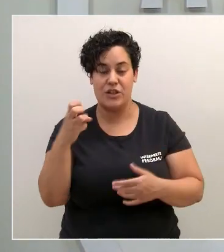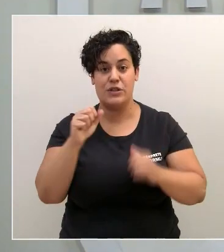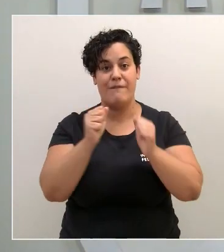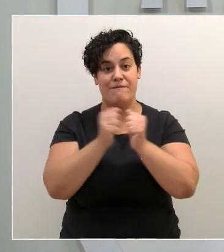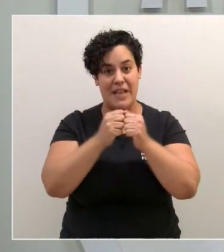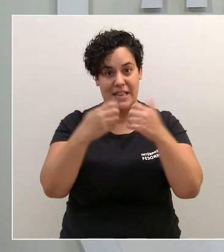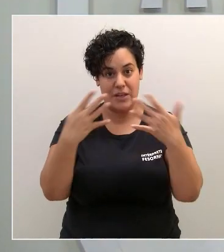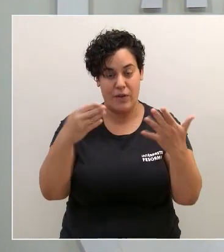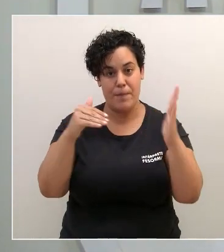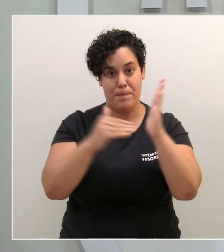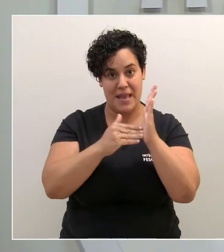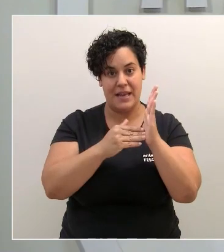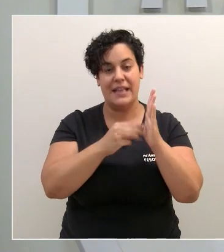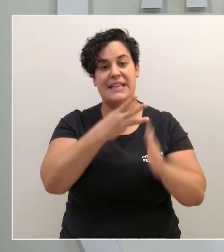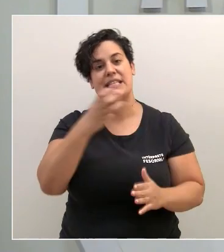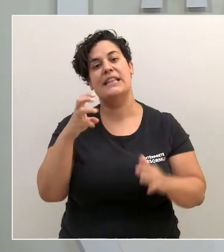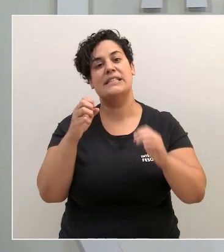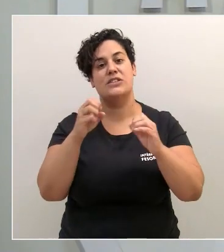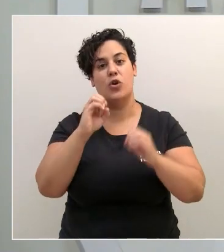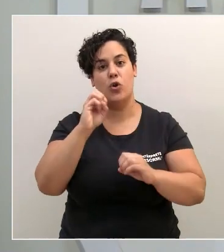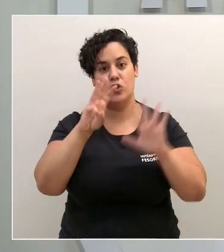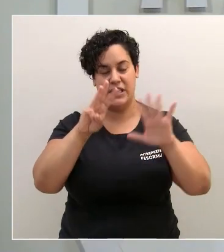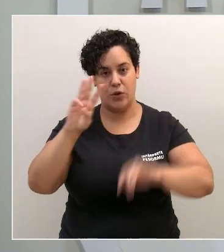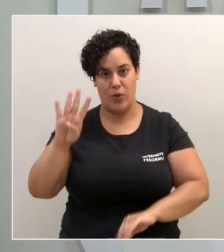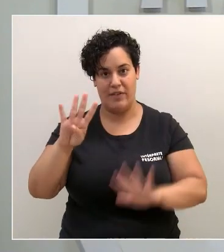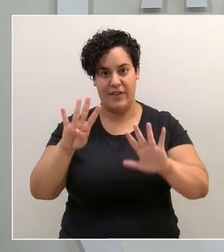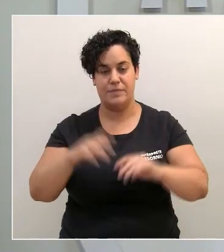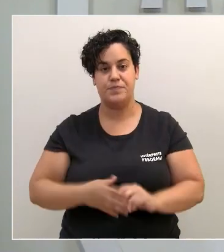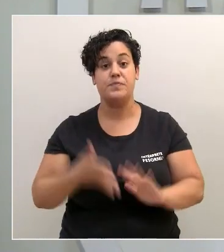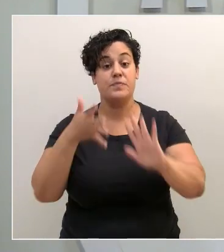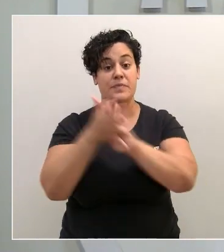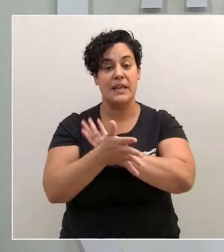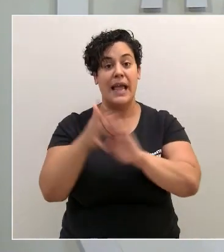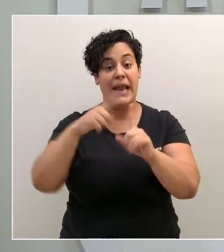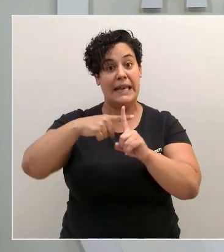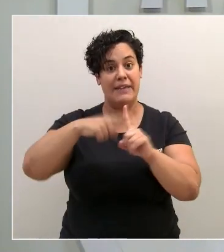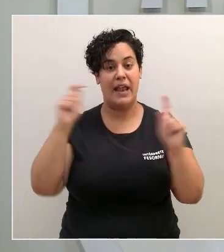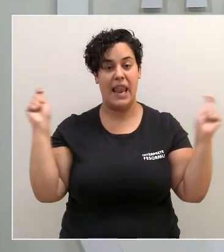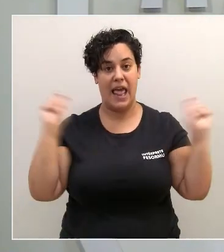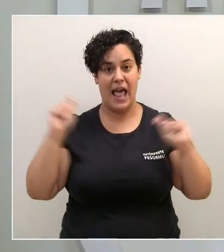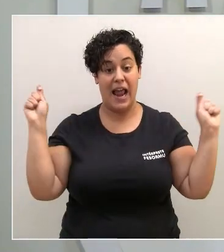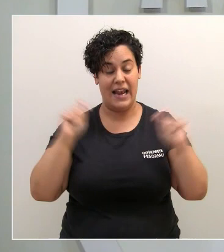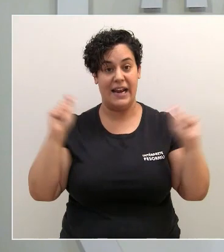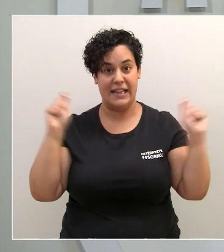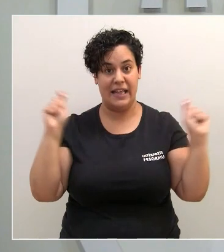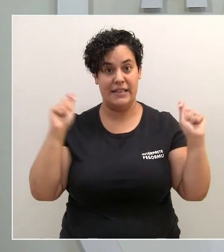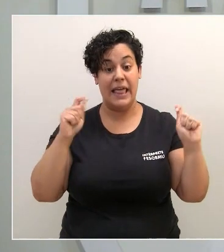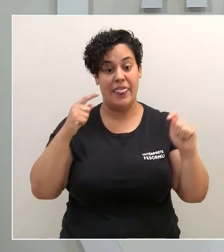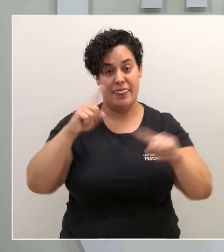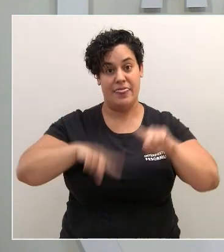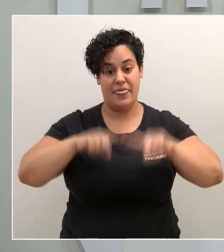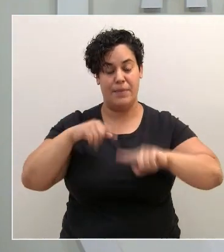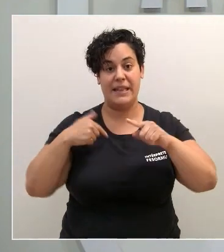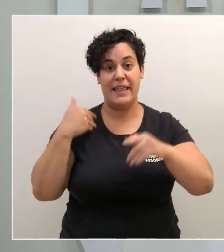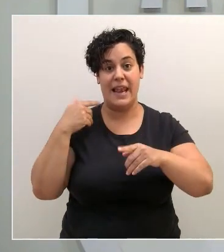1.323.289. Este aumento de casos ha hecho que el nivel de alerta de la región, ajustado a la evolución del nivel de riesgo